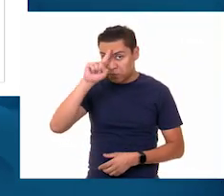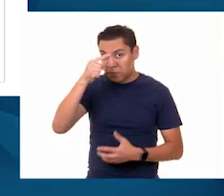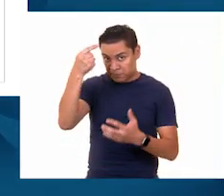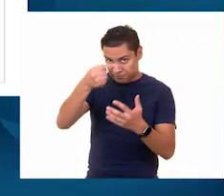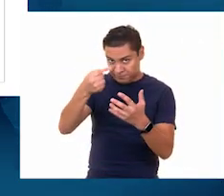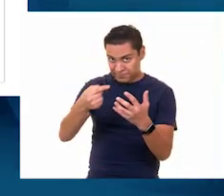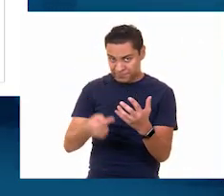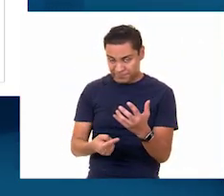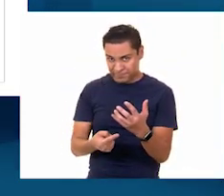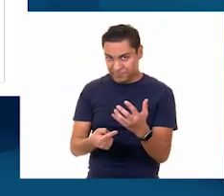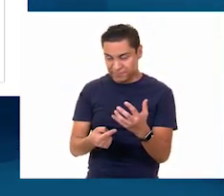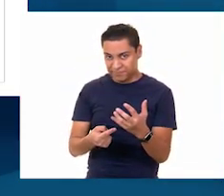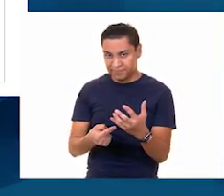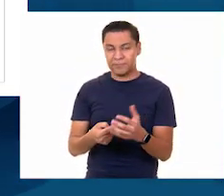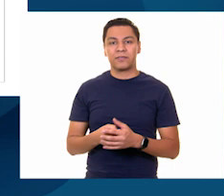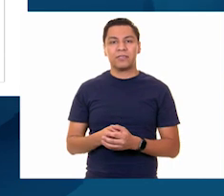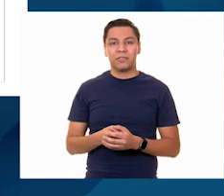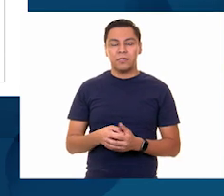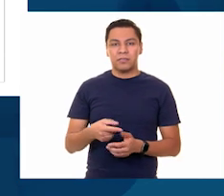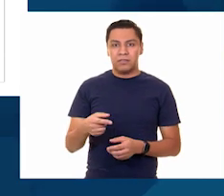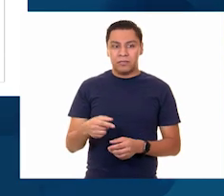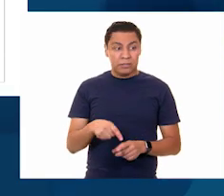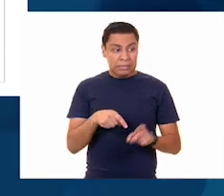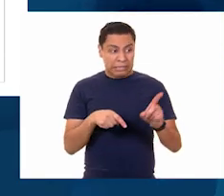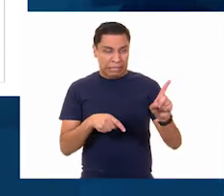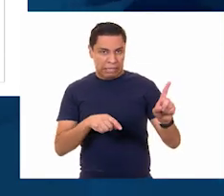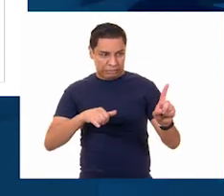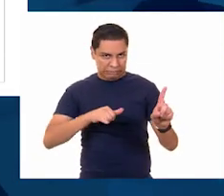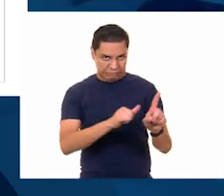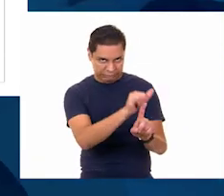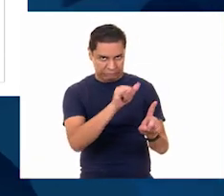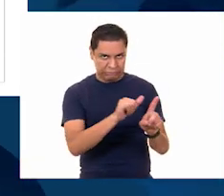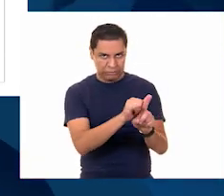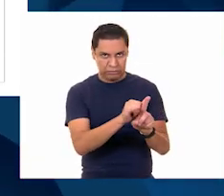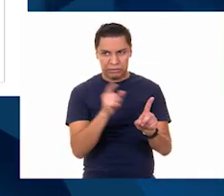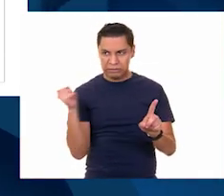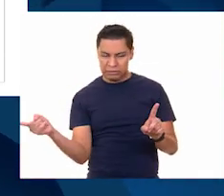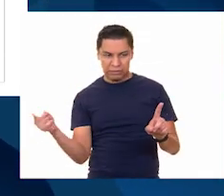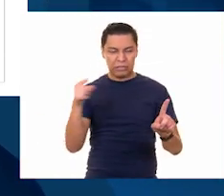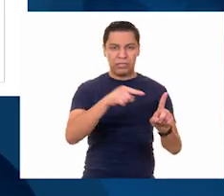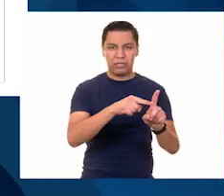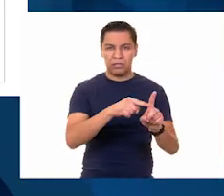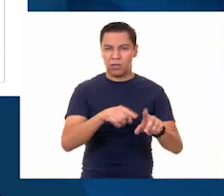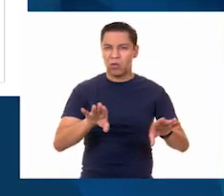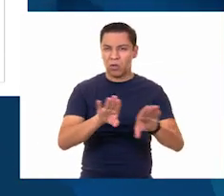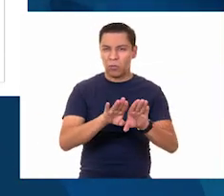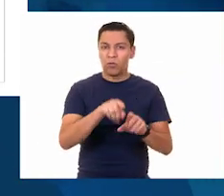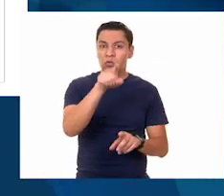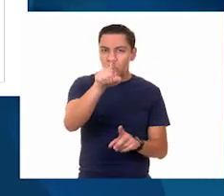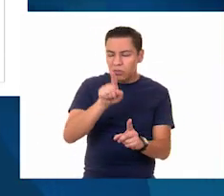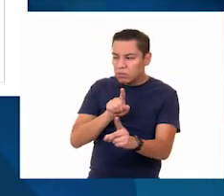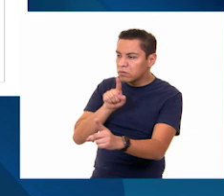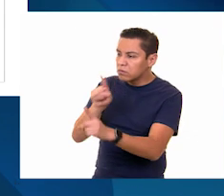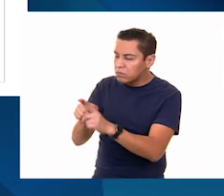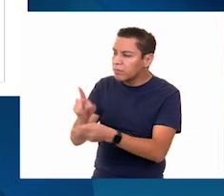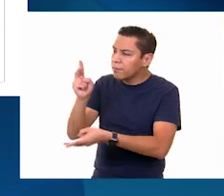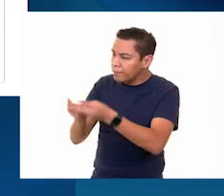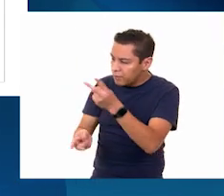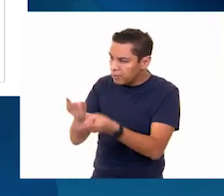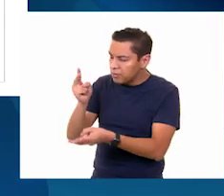recomendaciones. ¿Cómo se debe actuar ante un hijo acosador? Dice, acércate a tu hijo y platica con